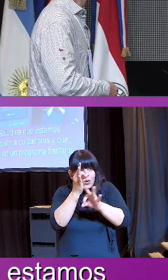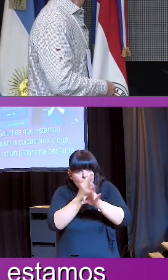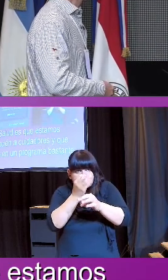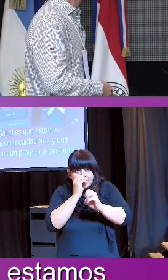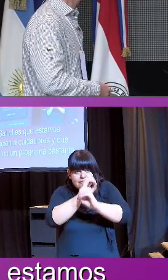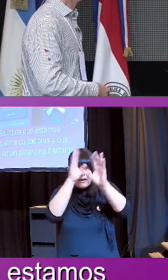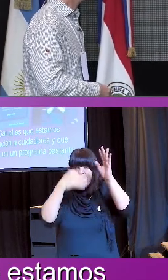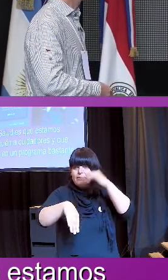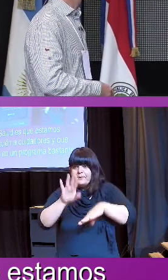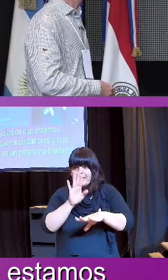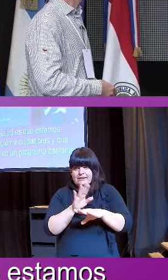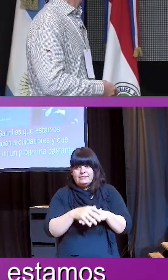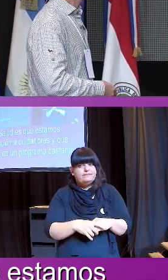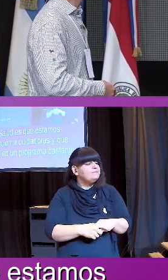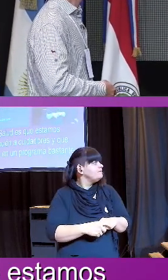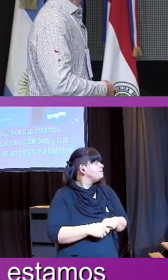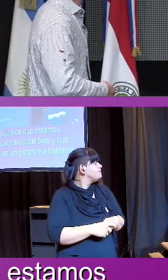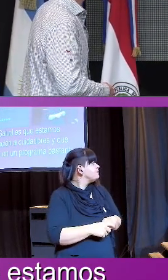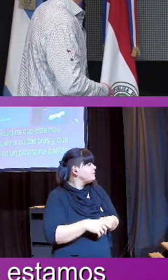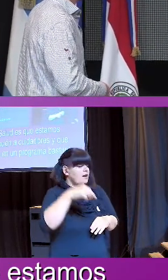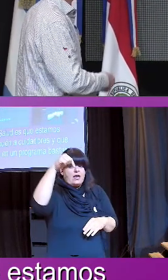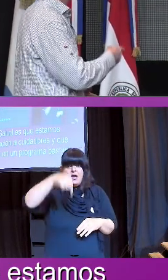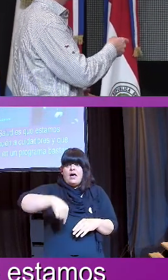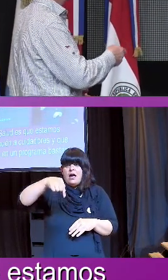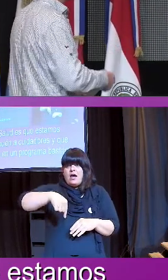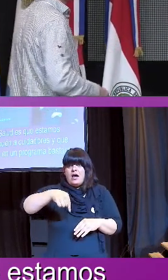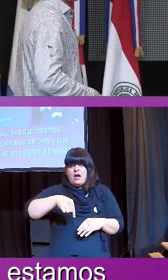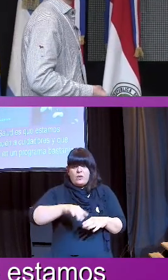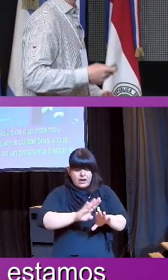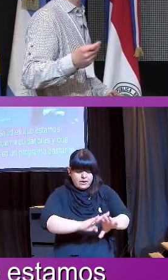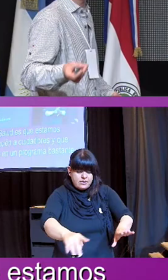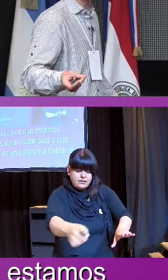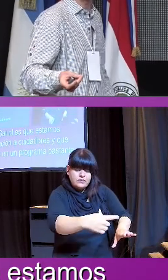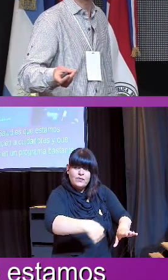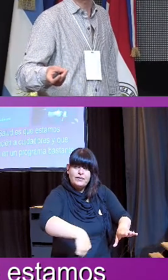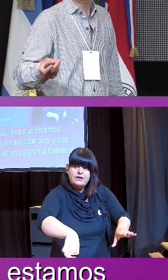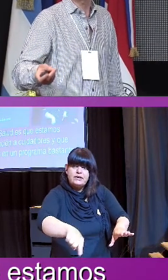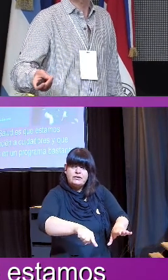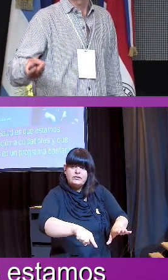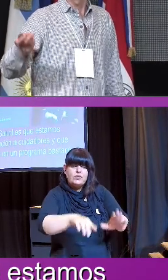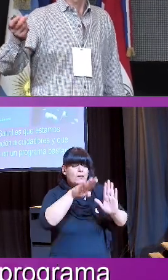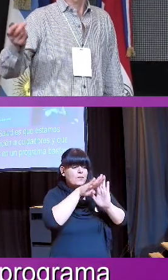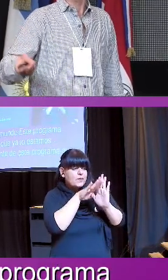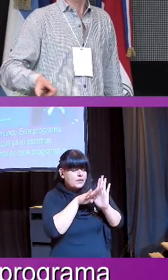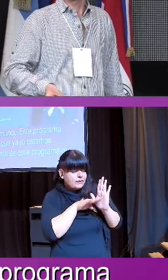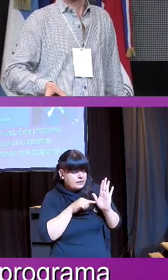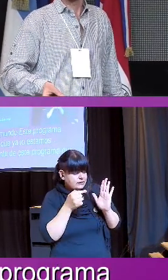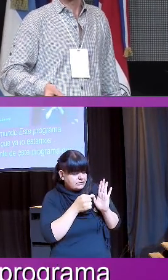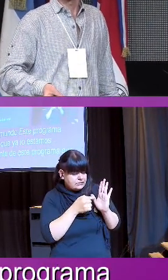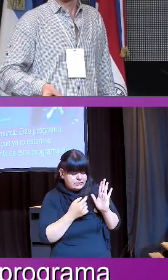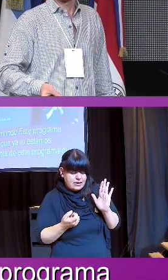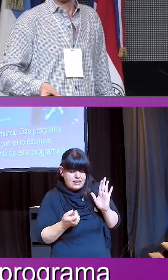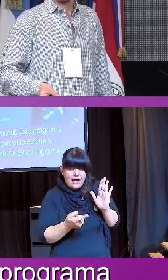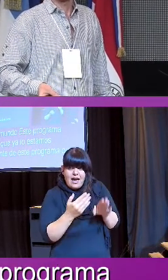somos uno de ellos, que ya lo estamos aplicando. Para niños, algo interesante de este programa que es que no necesita